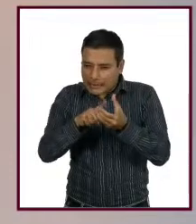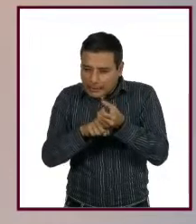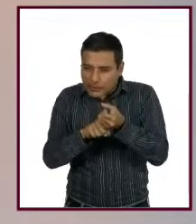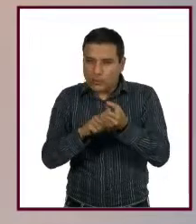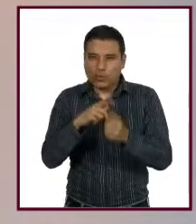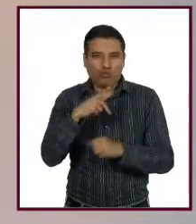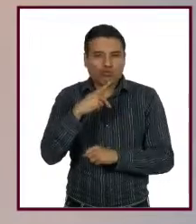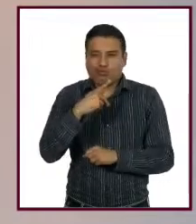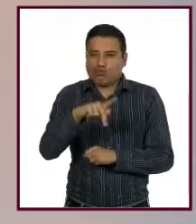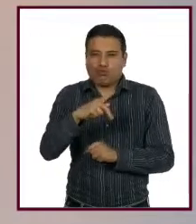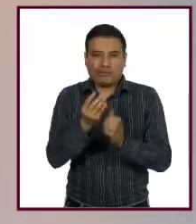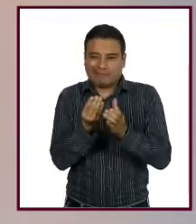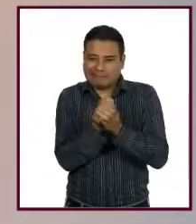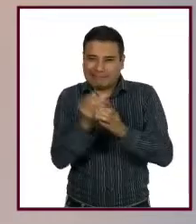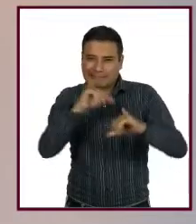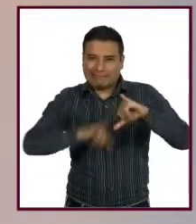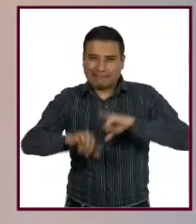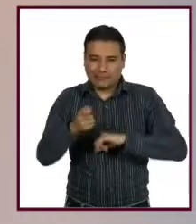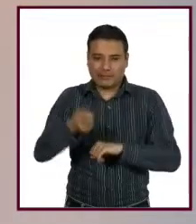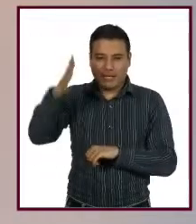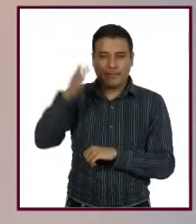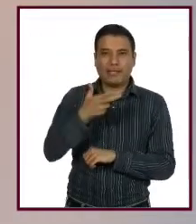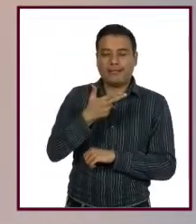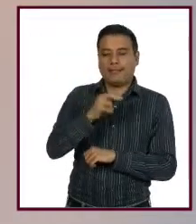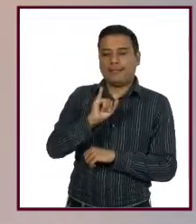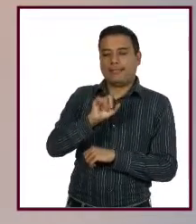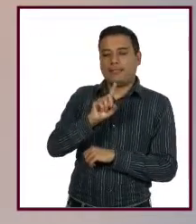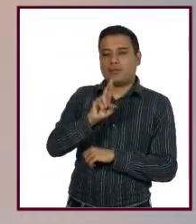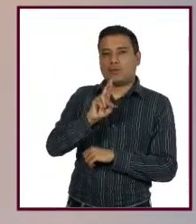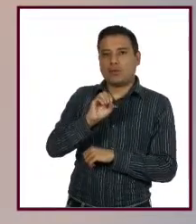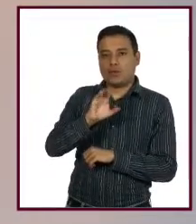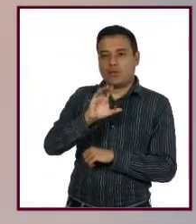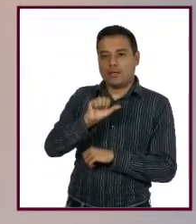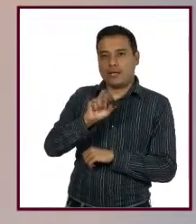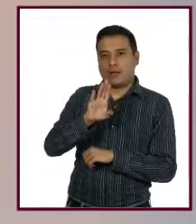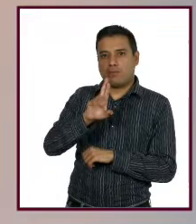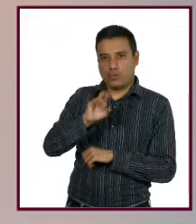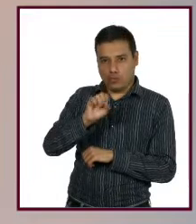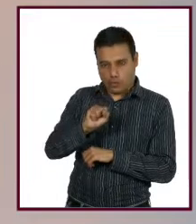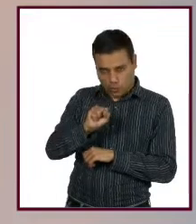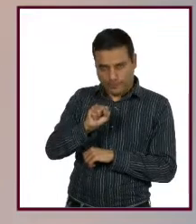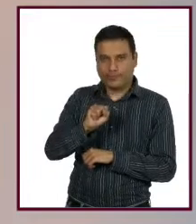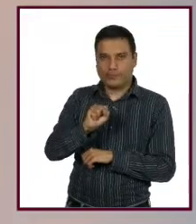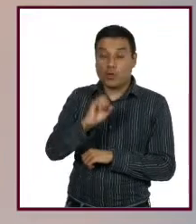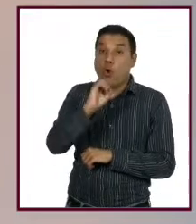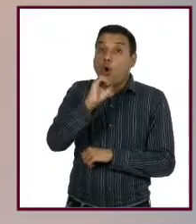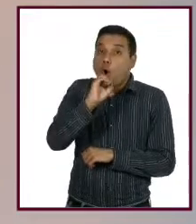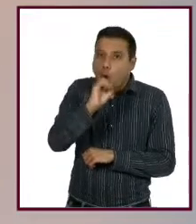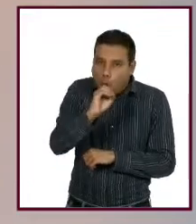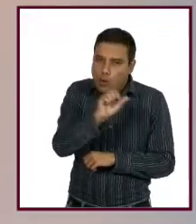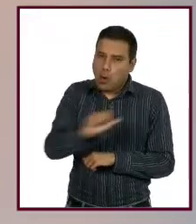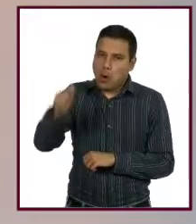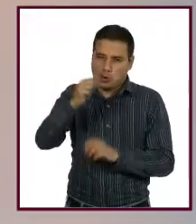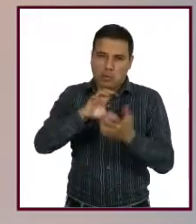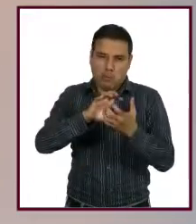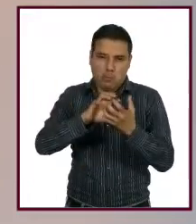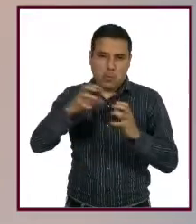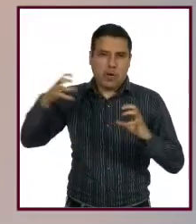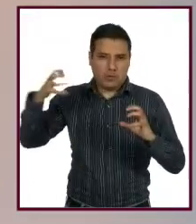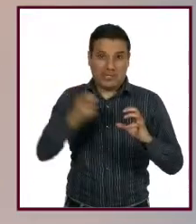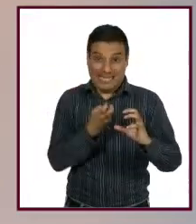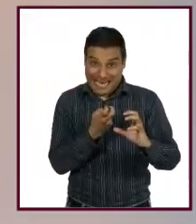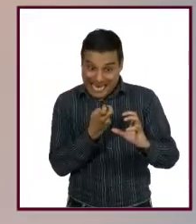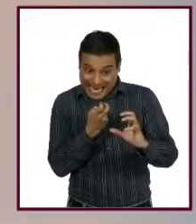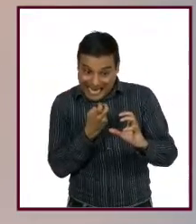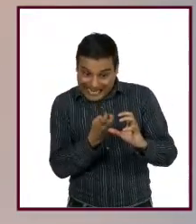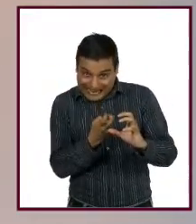llamar hidrocarburos o algún otro tipo de moléculas específicas que al entrar en